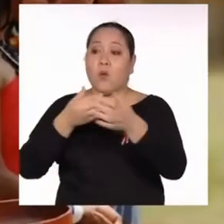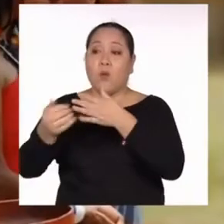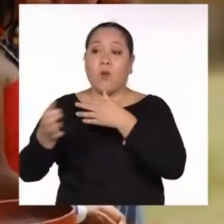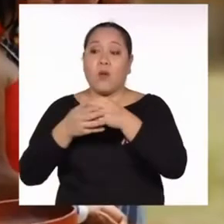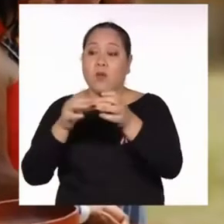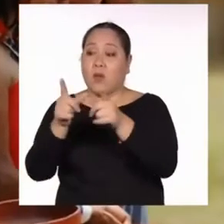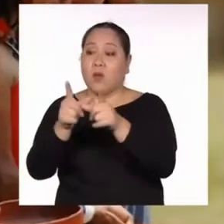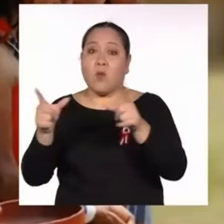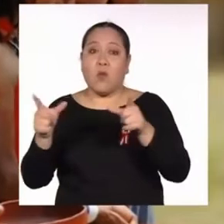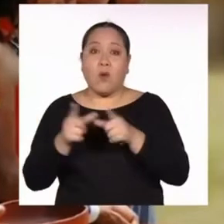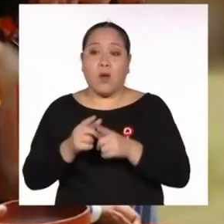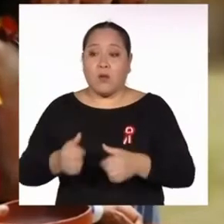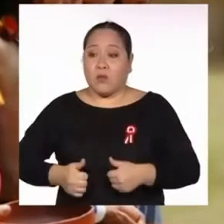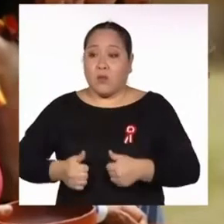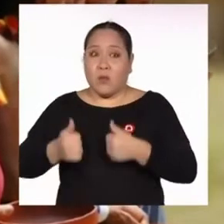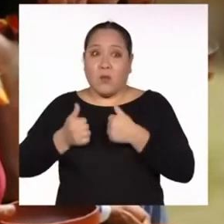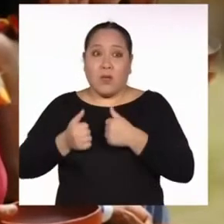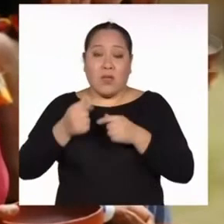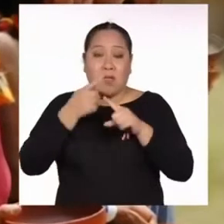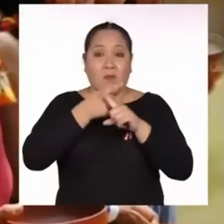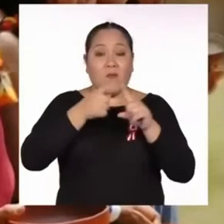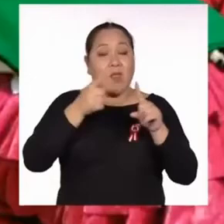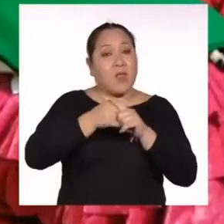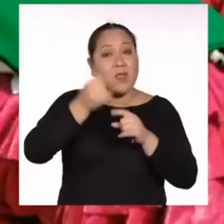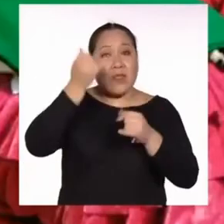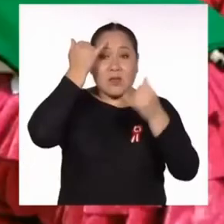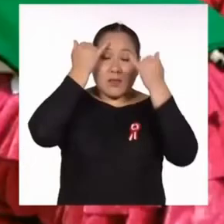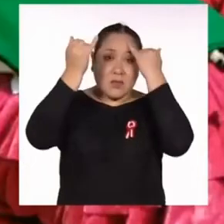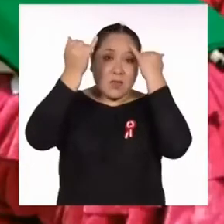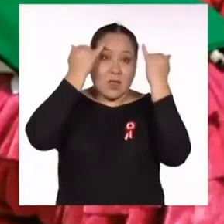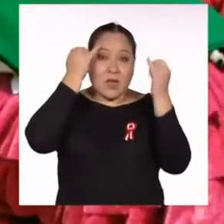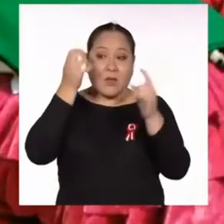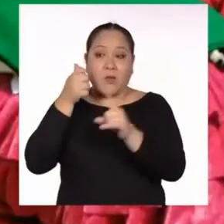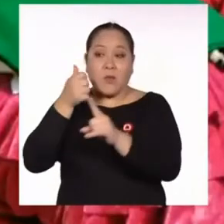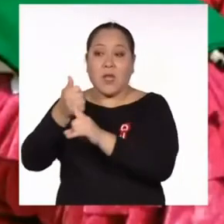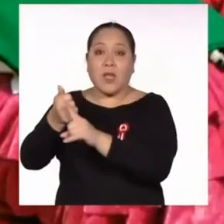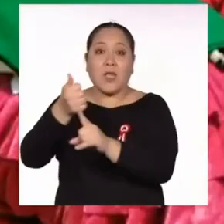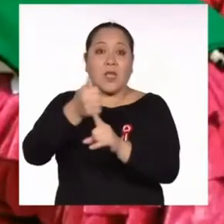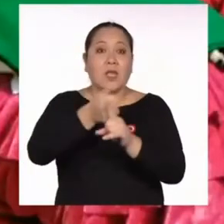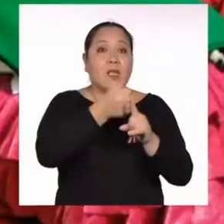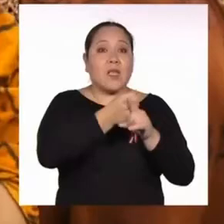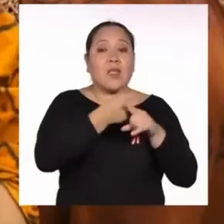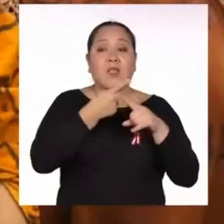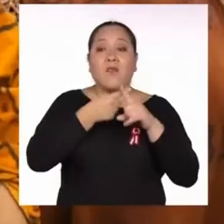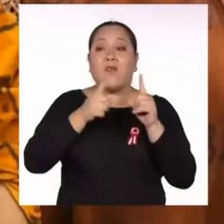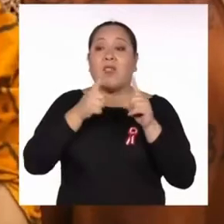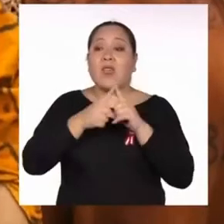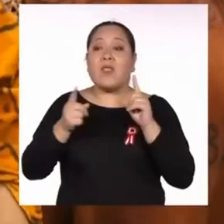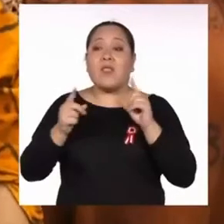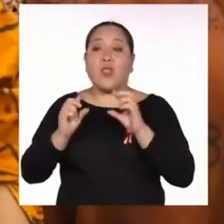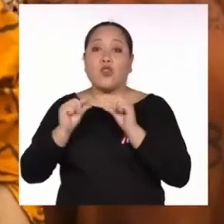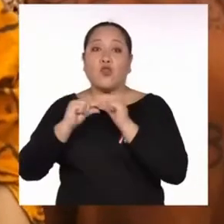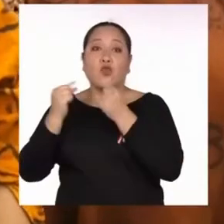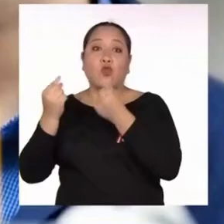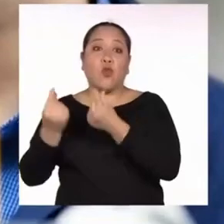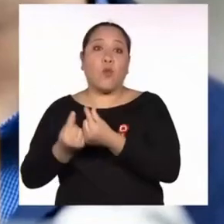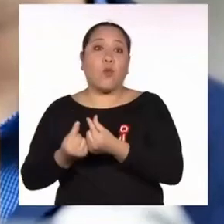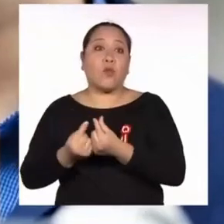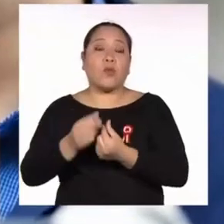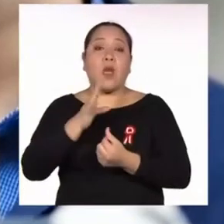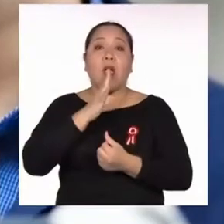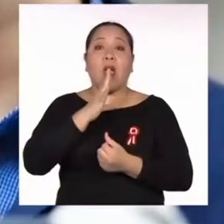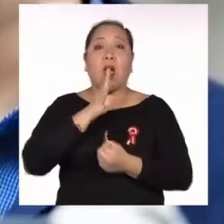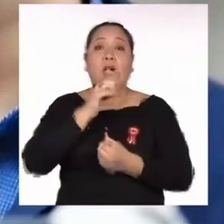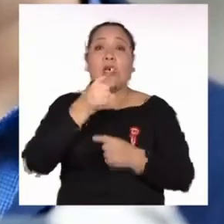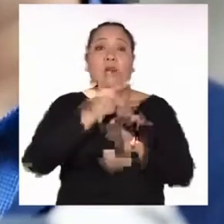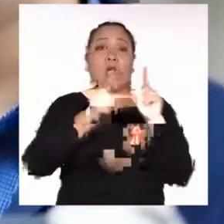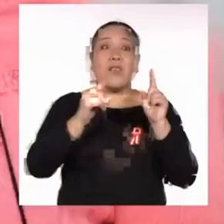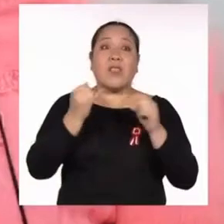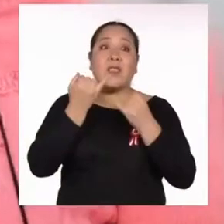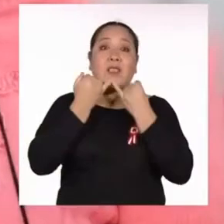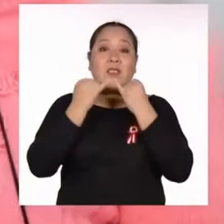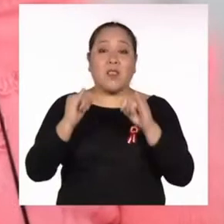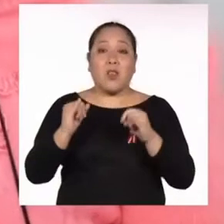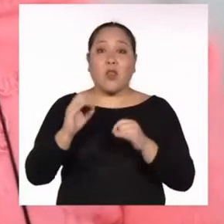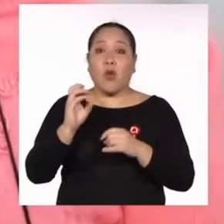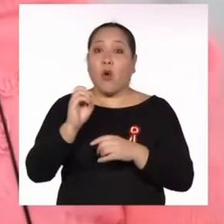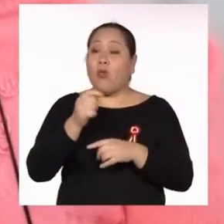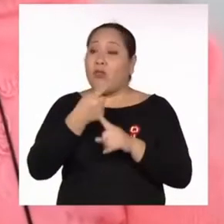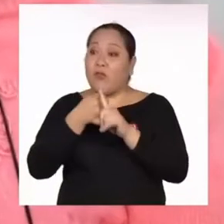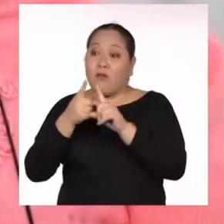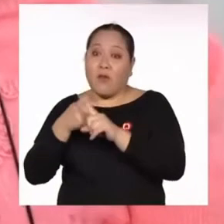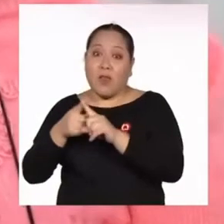que tengan distintas ideologías pertenezcan a diferentes etnias hablen otros idiomas o tengan profesiones u ocupaciones